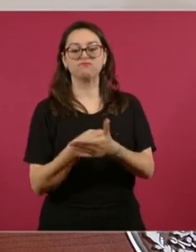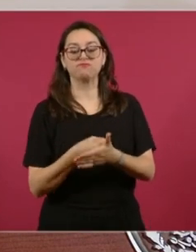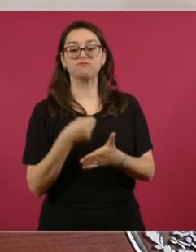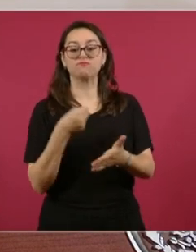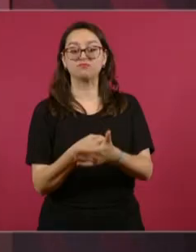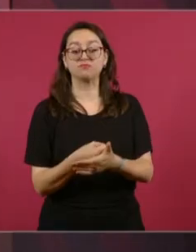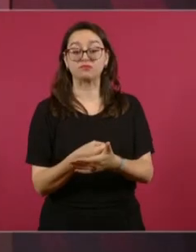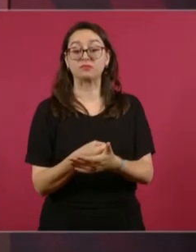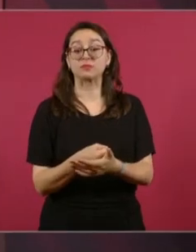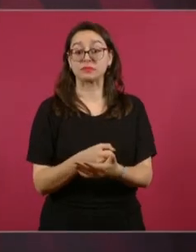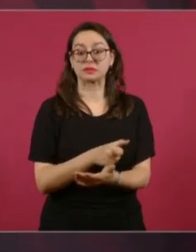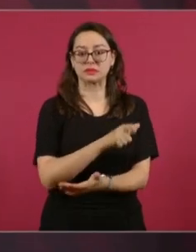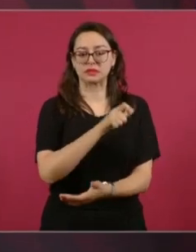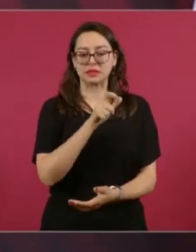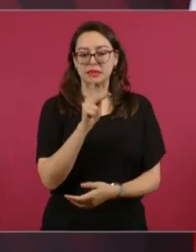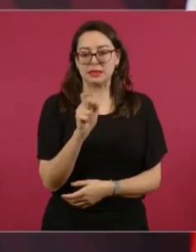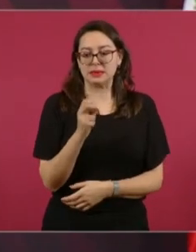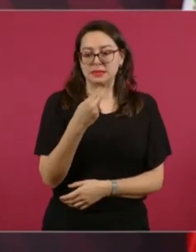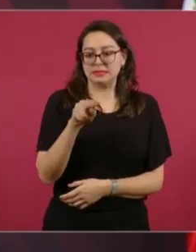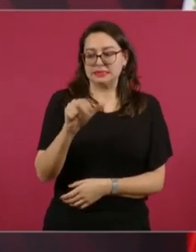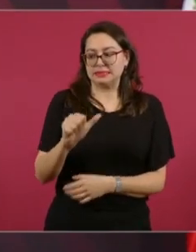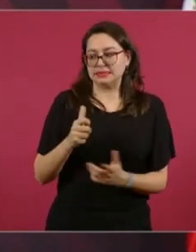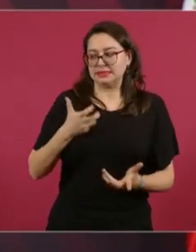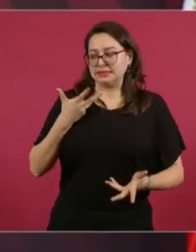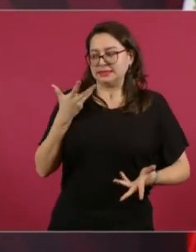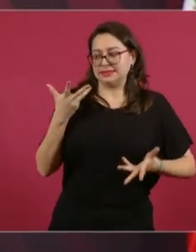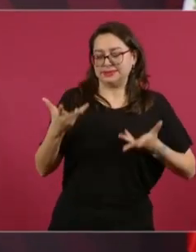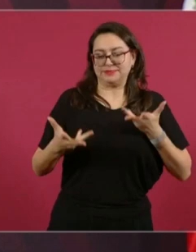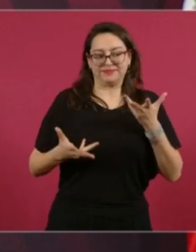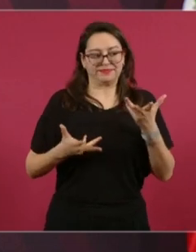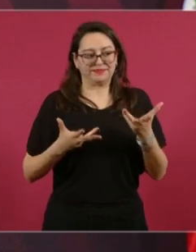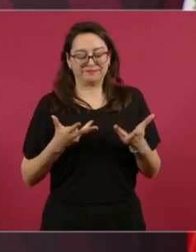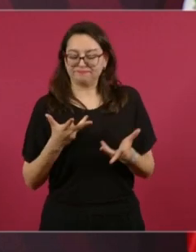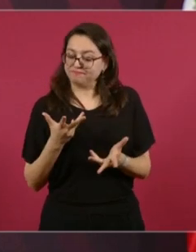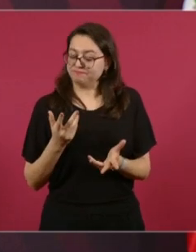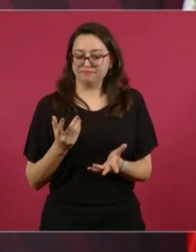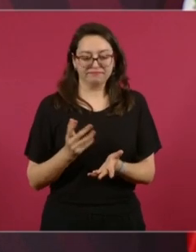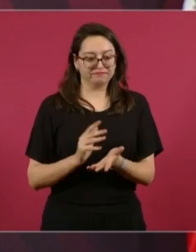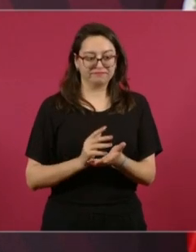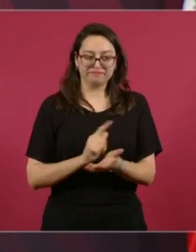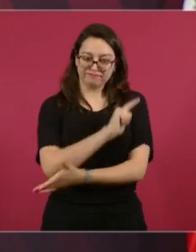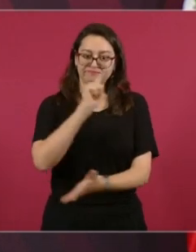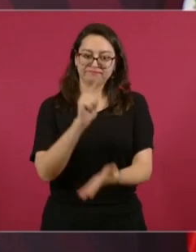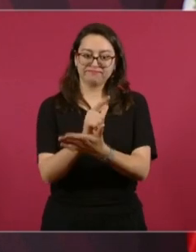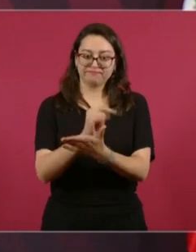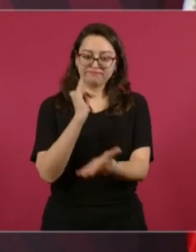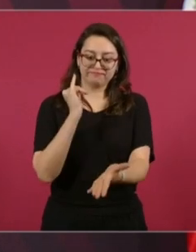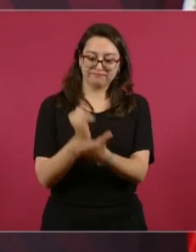Sí, que les permitía a grandes corporaciones evadir el pago de los impuestos.